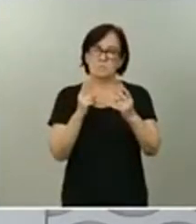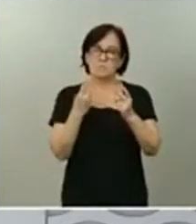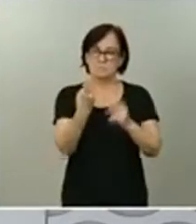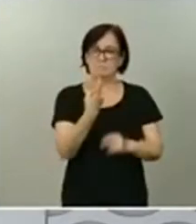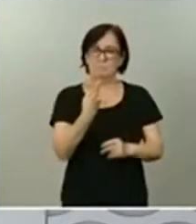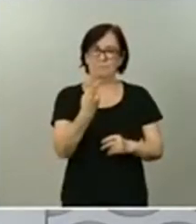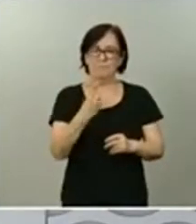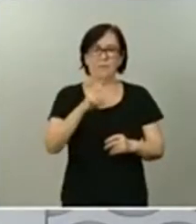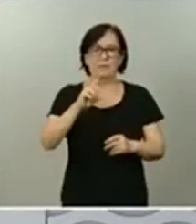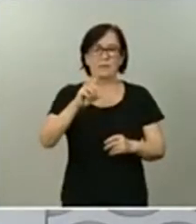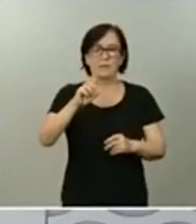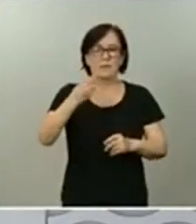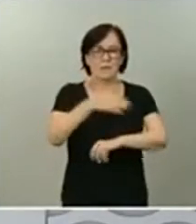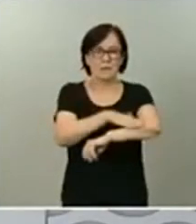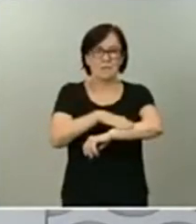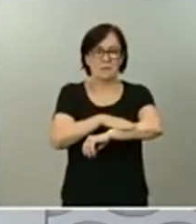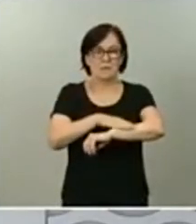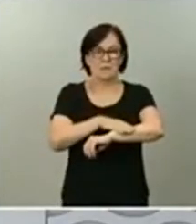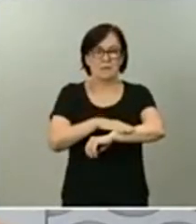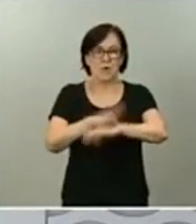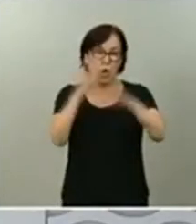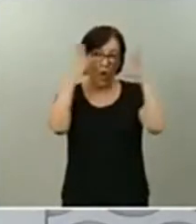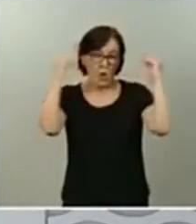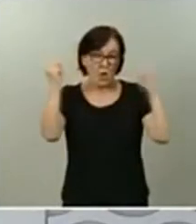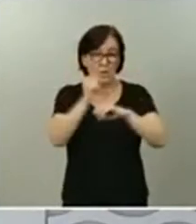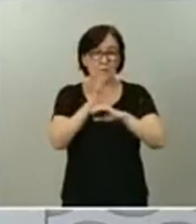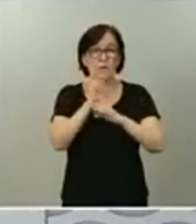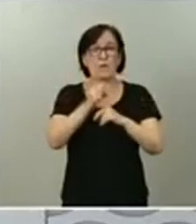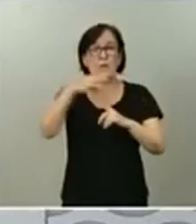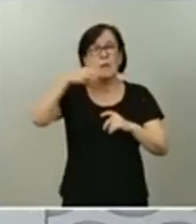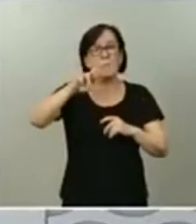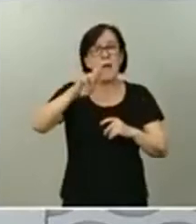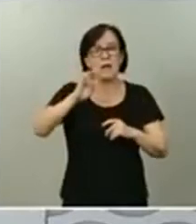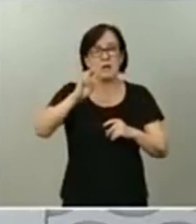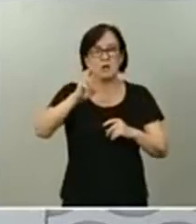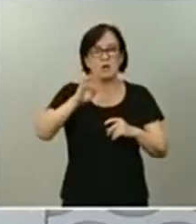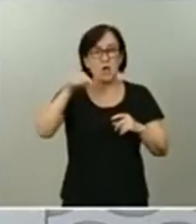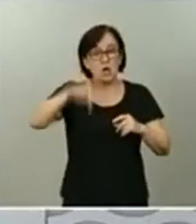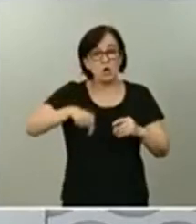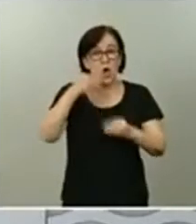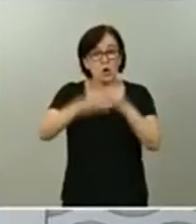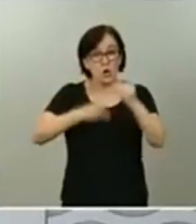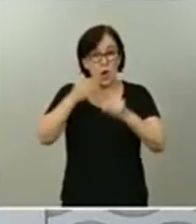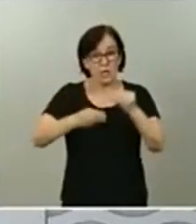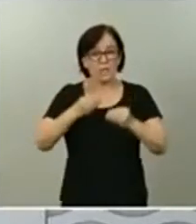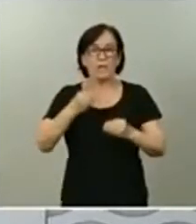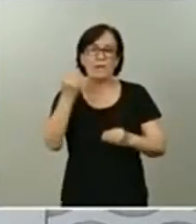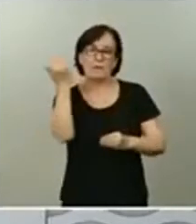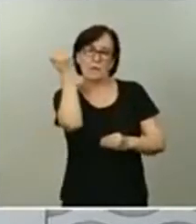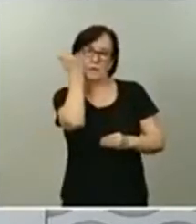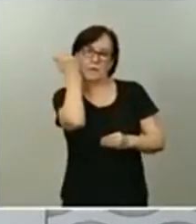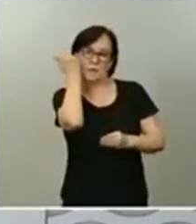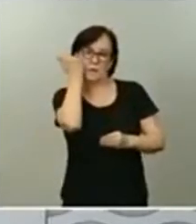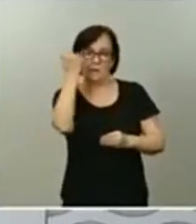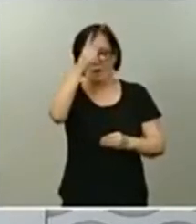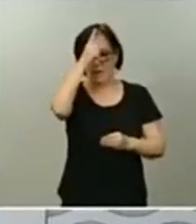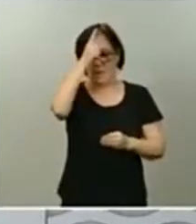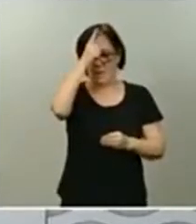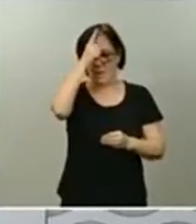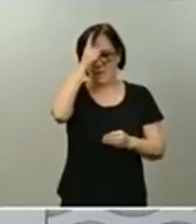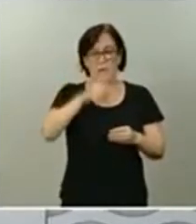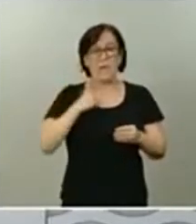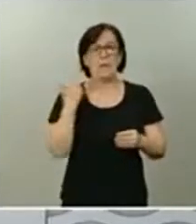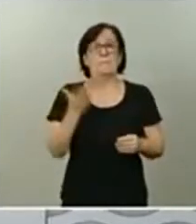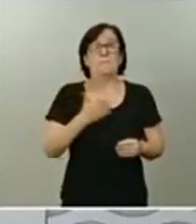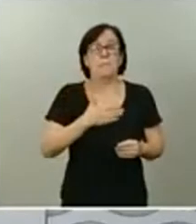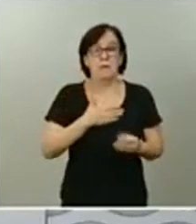primer ministro de Países Bajos, Marrute, y hoy lo hace con la canciller alemana, Angela Merkel, y mañana con